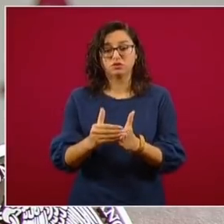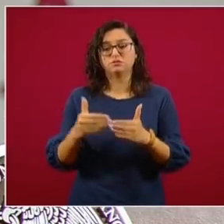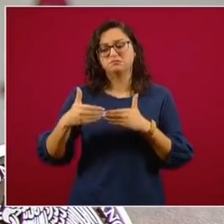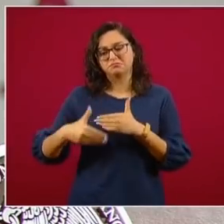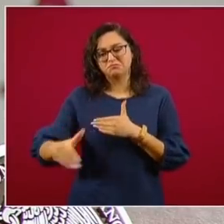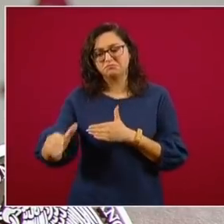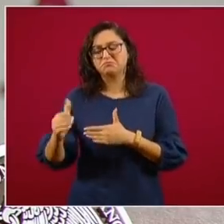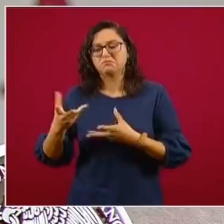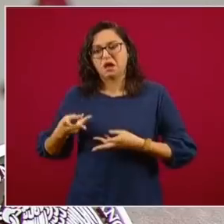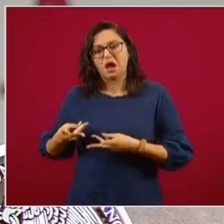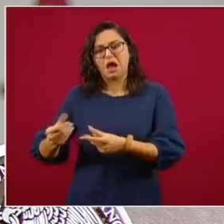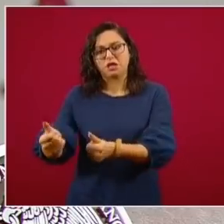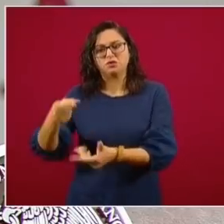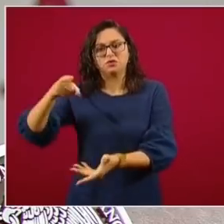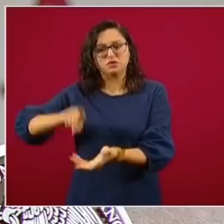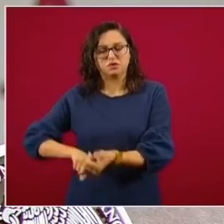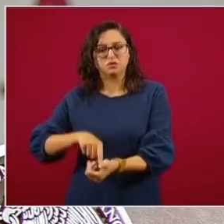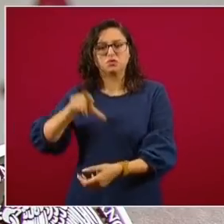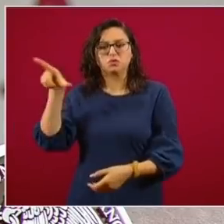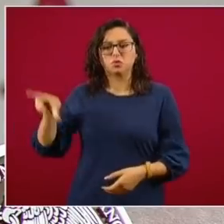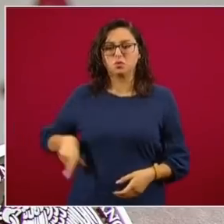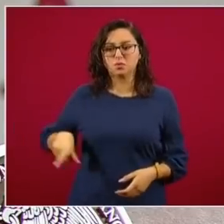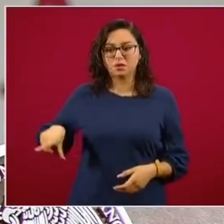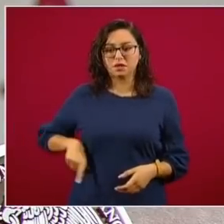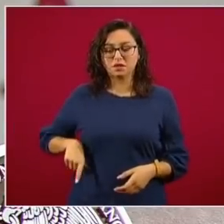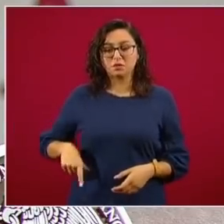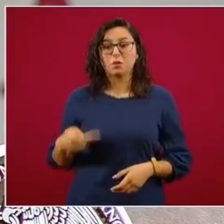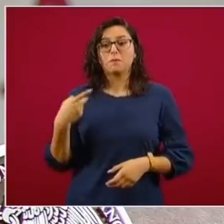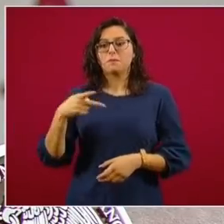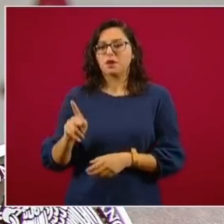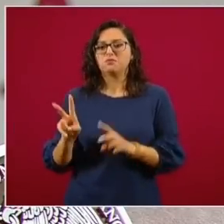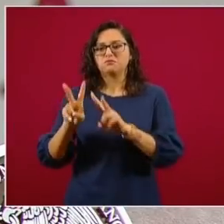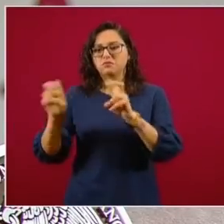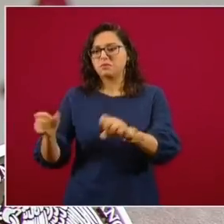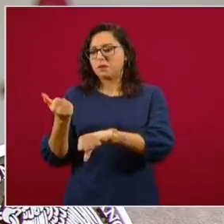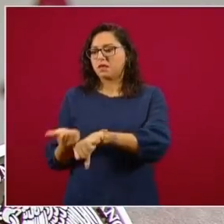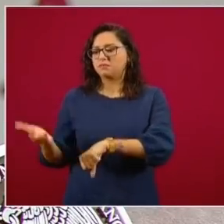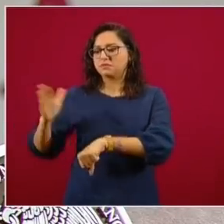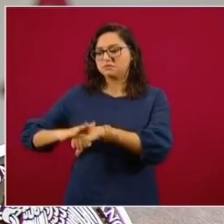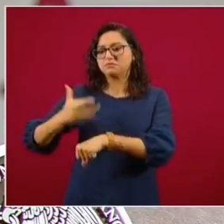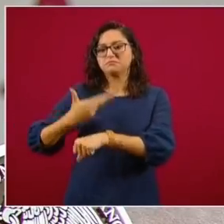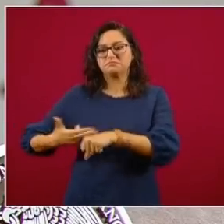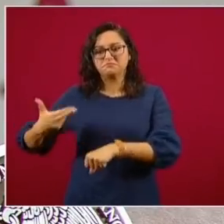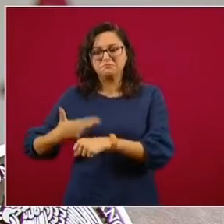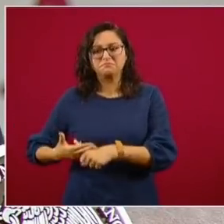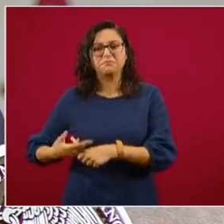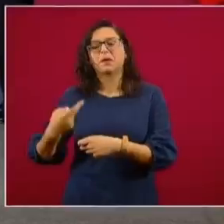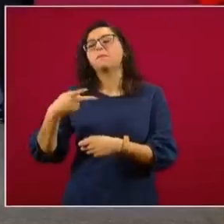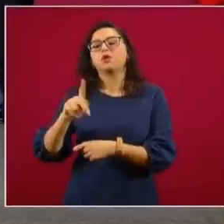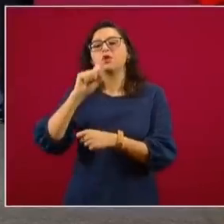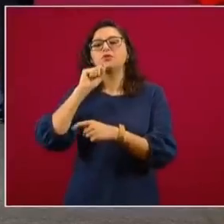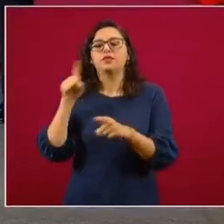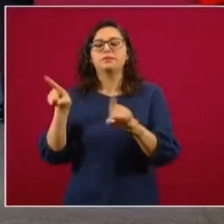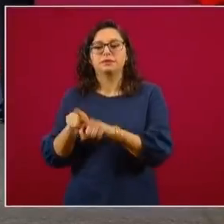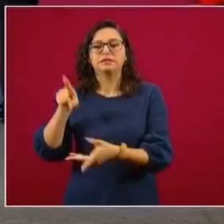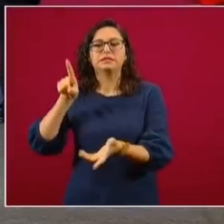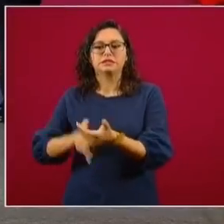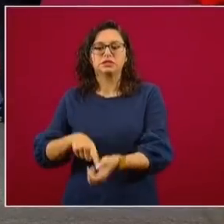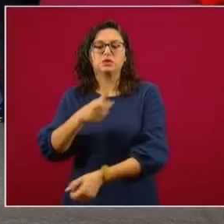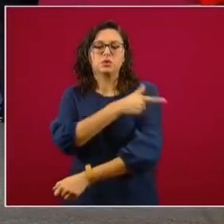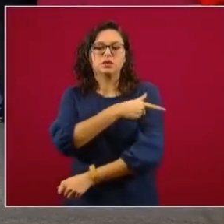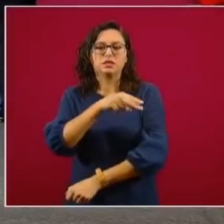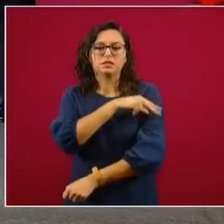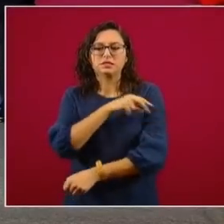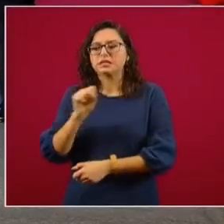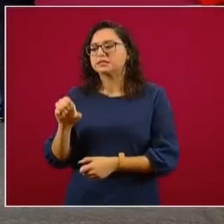del gobierno. Pero esta no es la operación administrativa, etcétera, pero ahí va también la Guardia Nacional, la